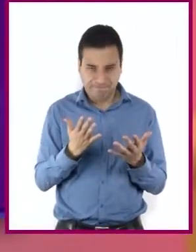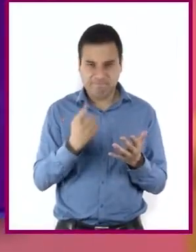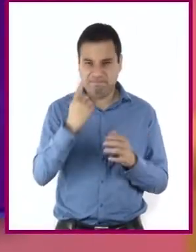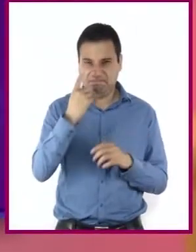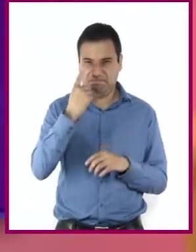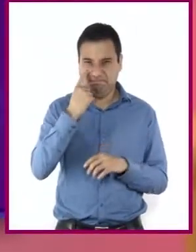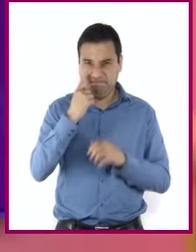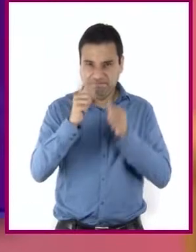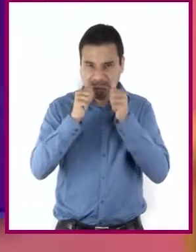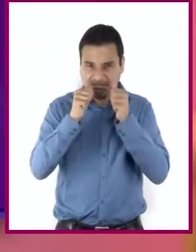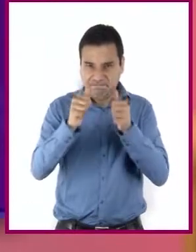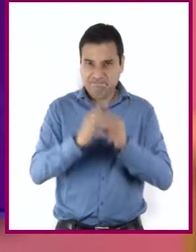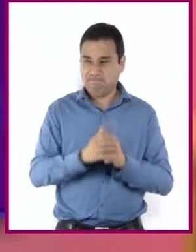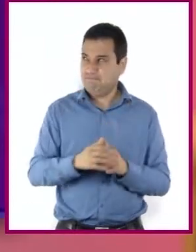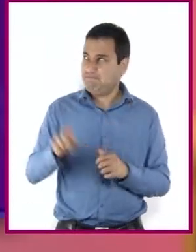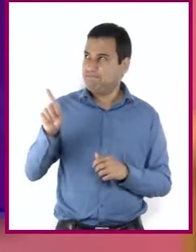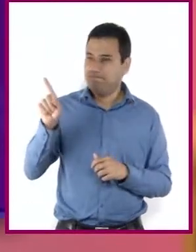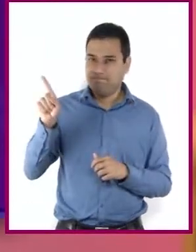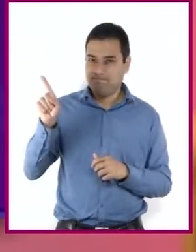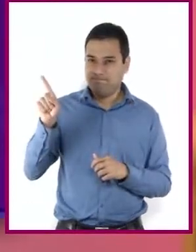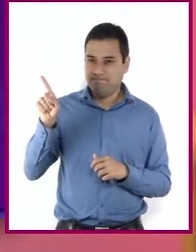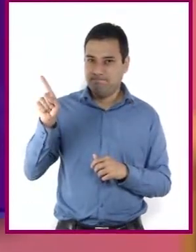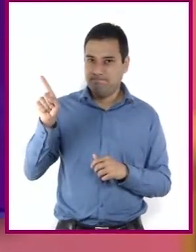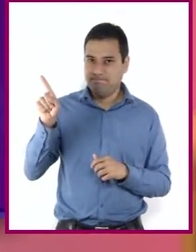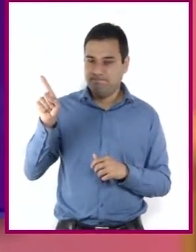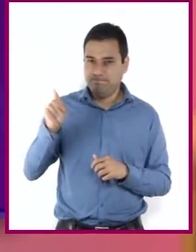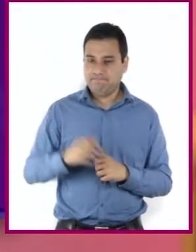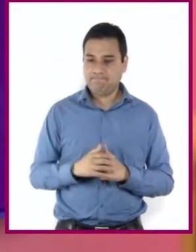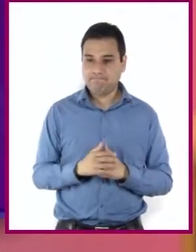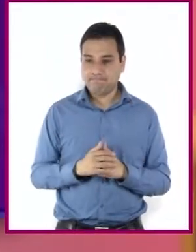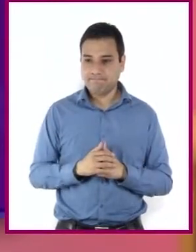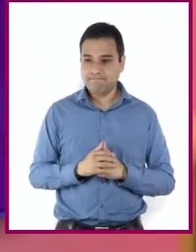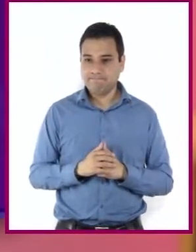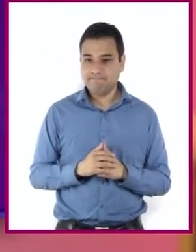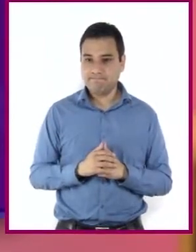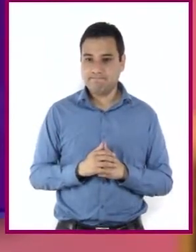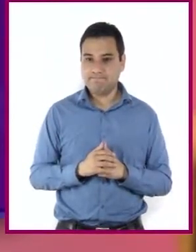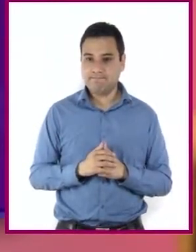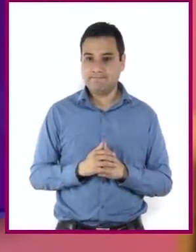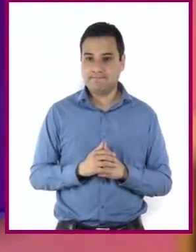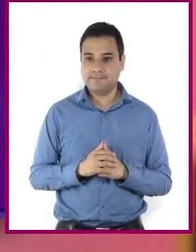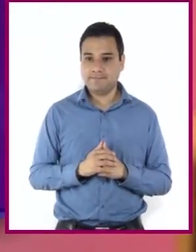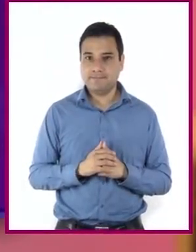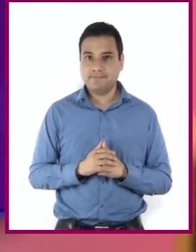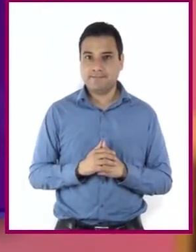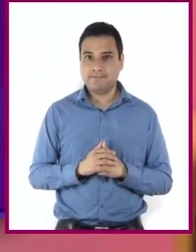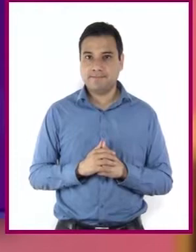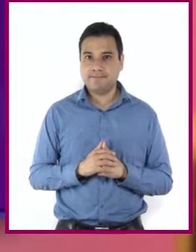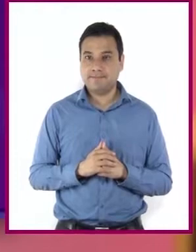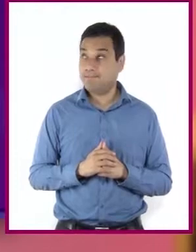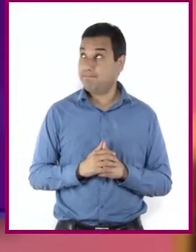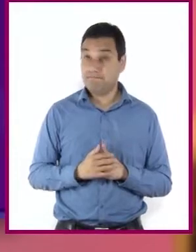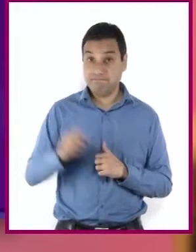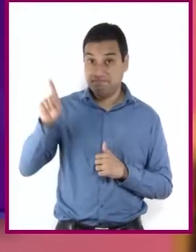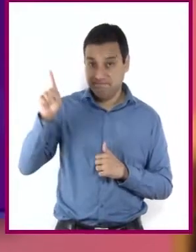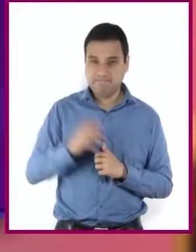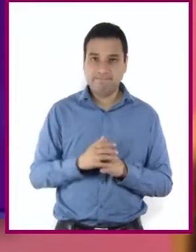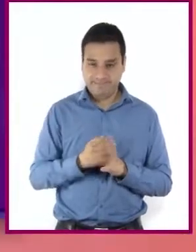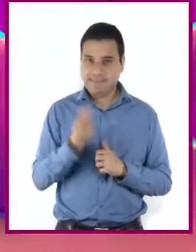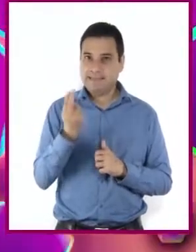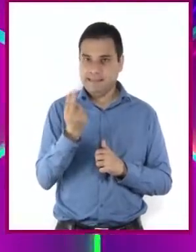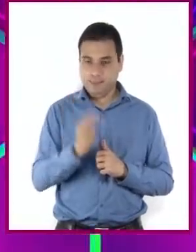cuaderno y lápiz o bolígrafo, les solicitamos que tengan a la mano los productos que realizamos durante este aprendizaje